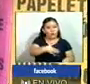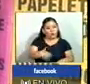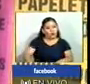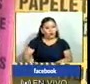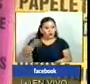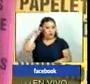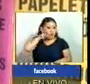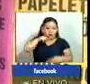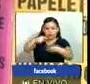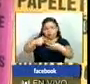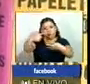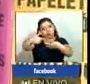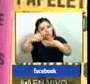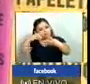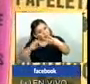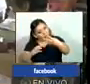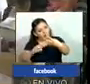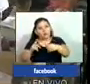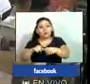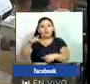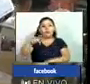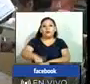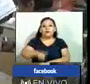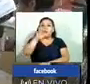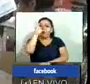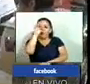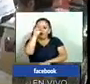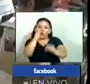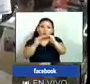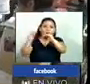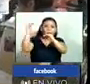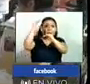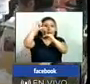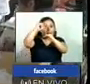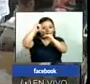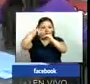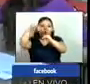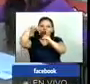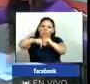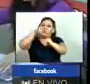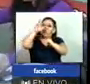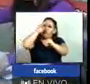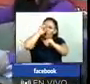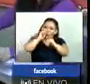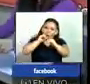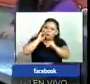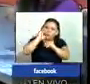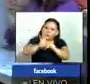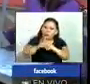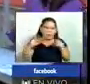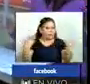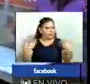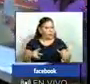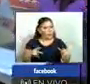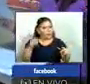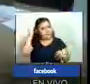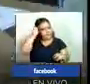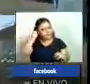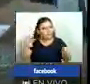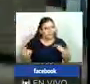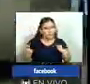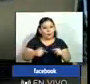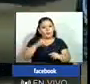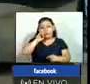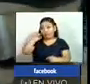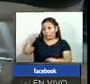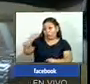inconstitucional y fue en febrero de este año que la sala de lo constitucional resolvió la controversia y ordenó a